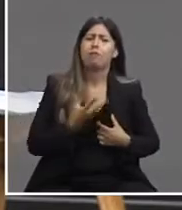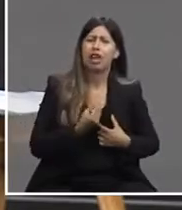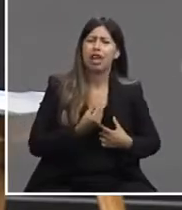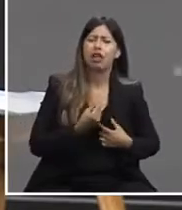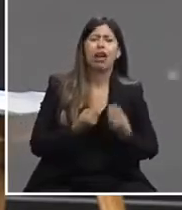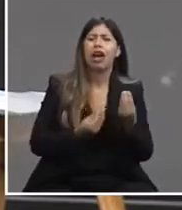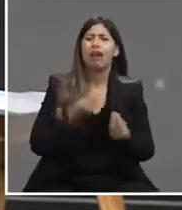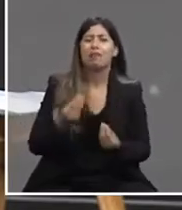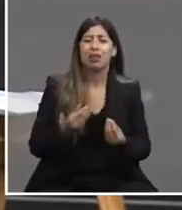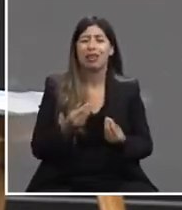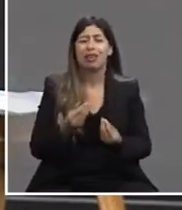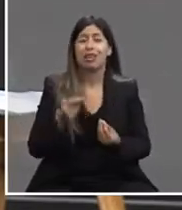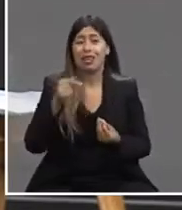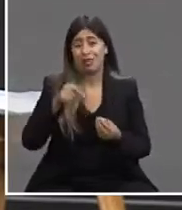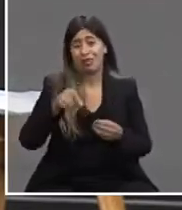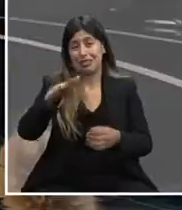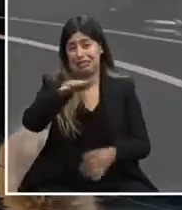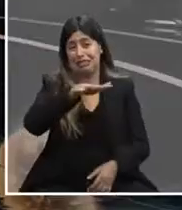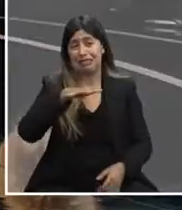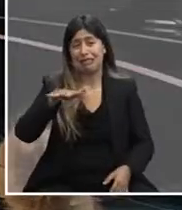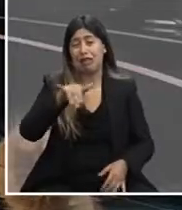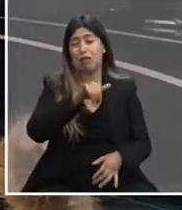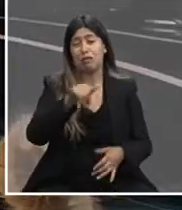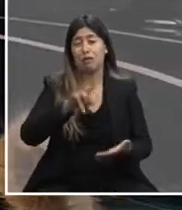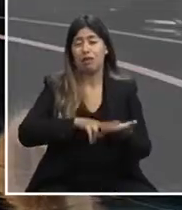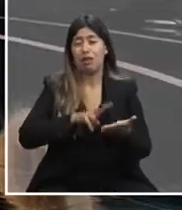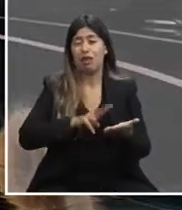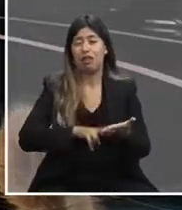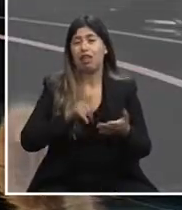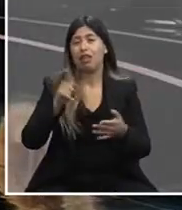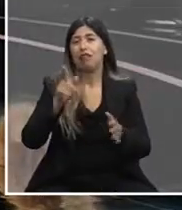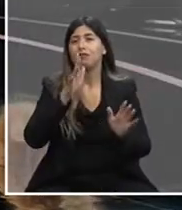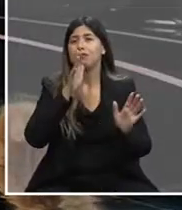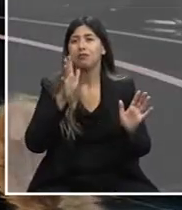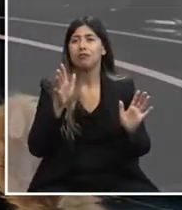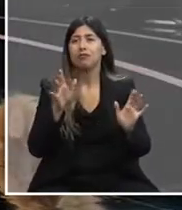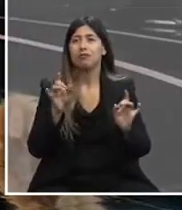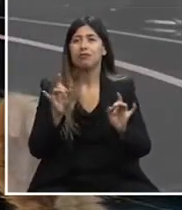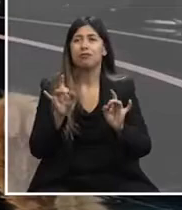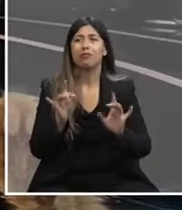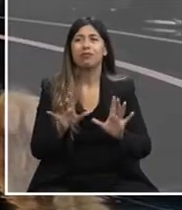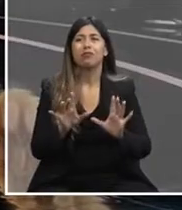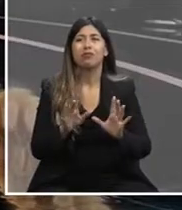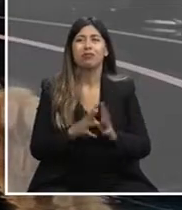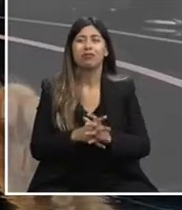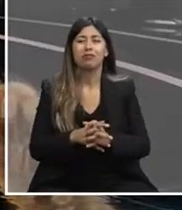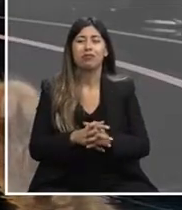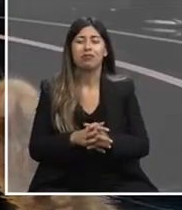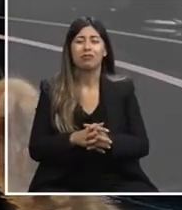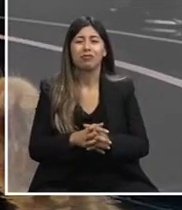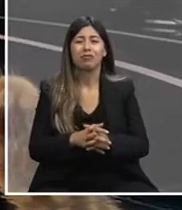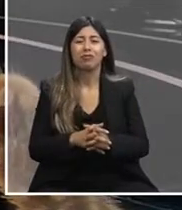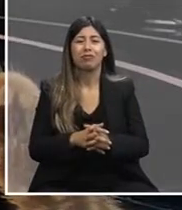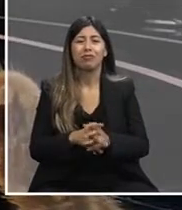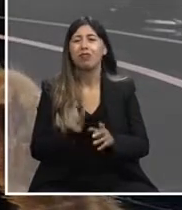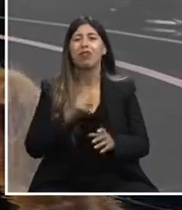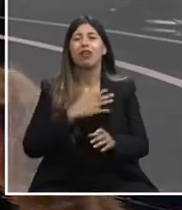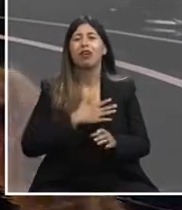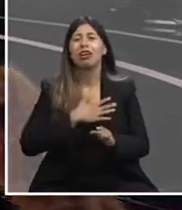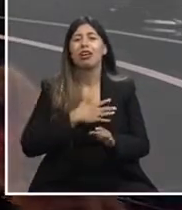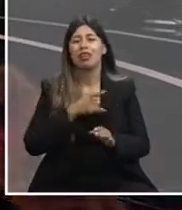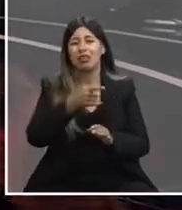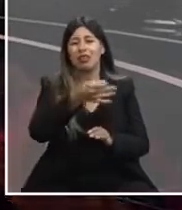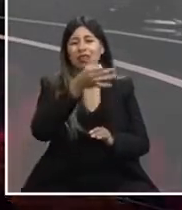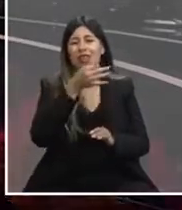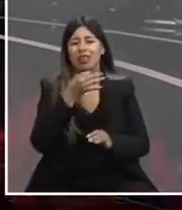buen antídoto para estos tiempos terribles de posverdad. Ahí te dejé así como el pasecito, porque no quiero ser spoiler de lo que